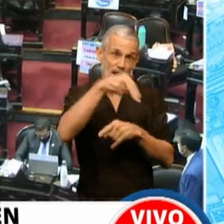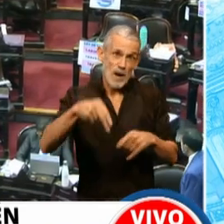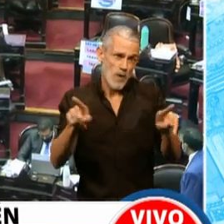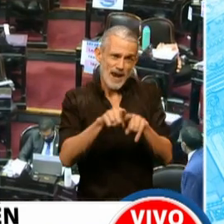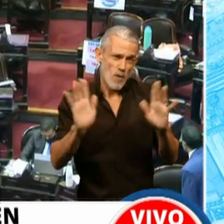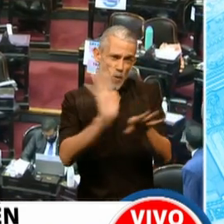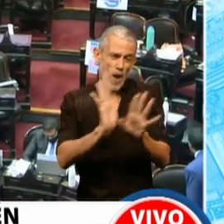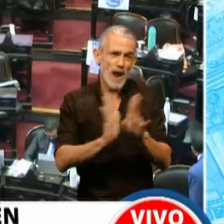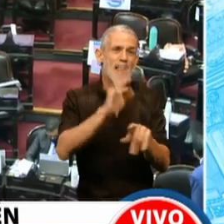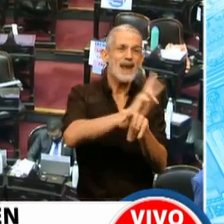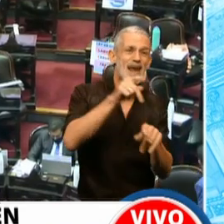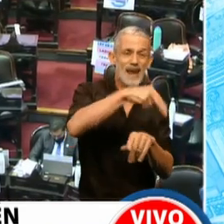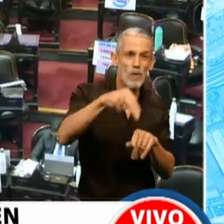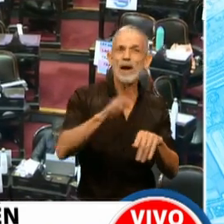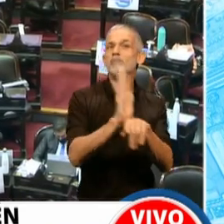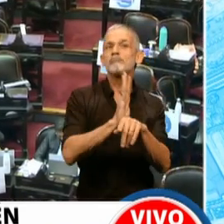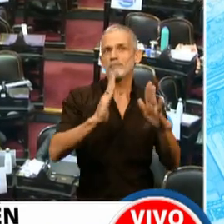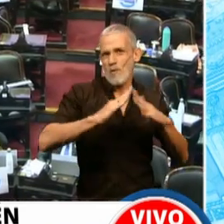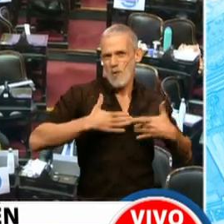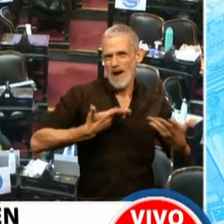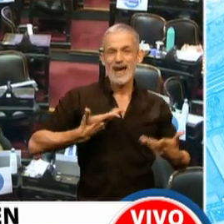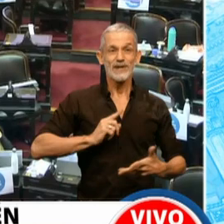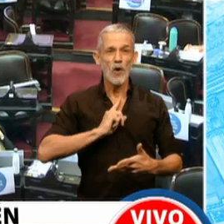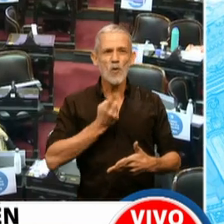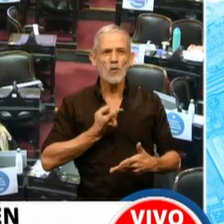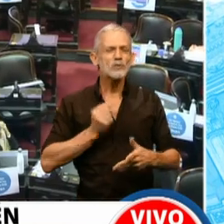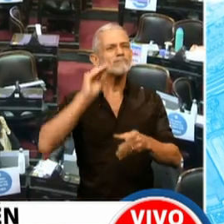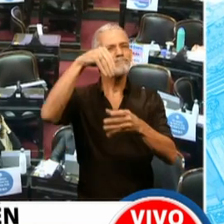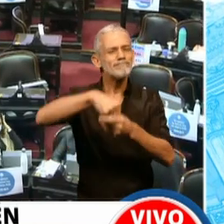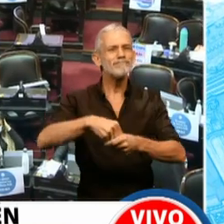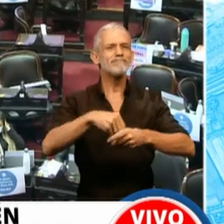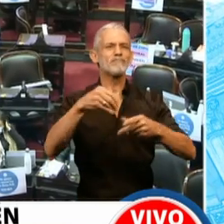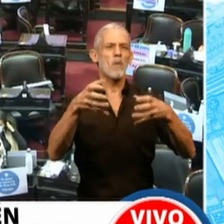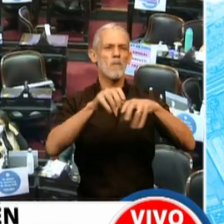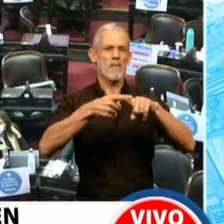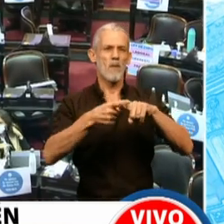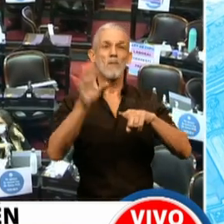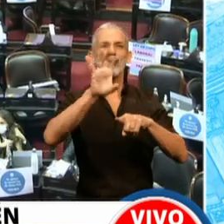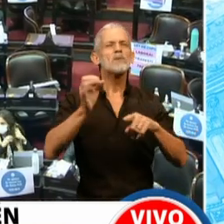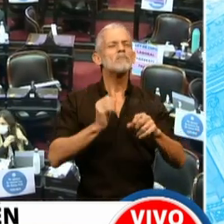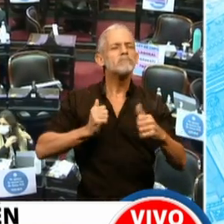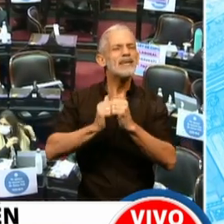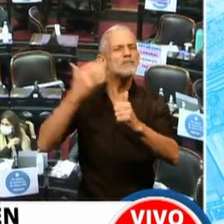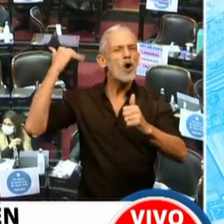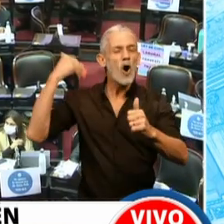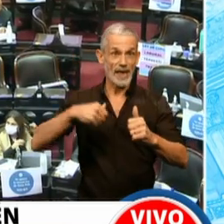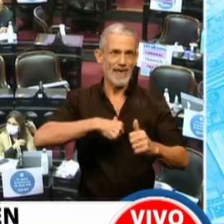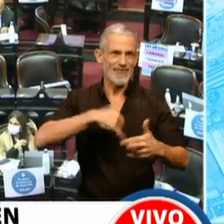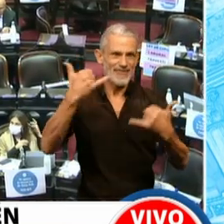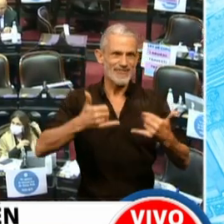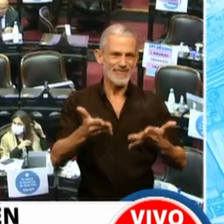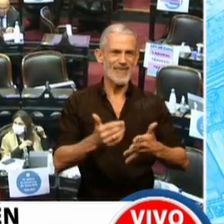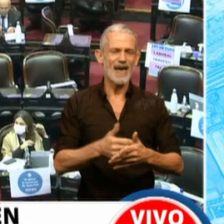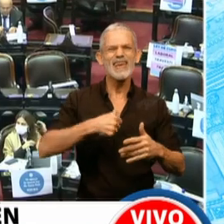y neuquén es nuestra casa orgullosa de pertenecer a un partido provincial con historia identidad propia